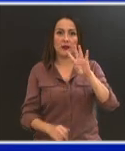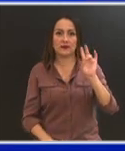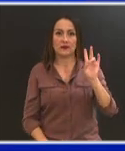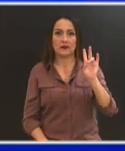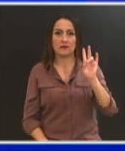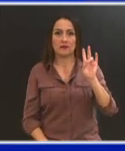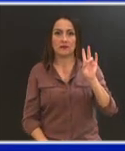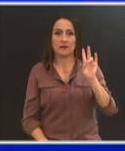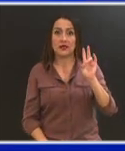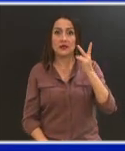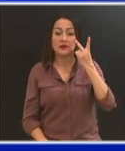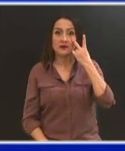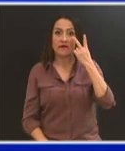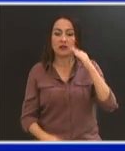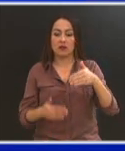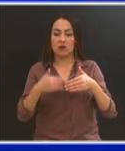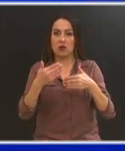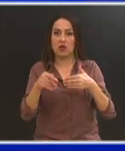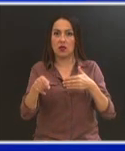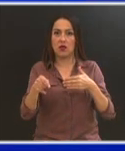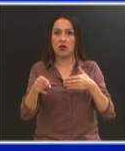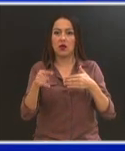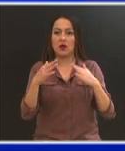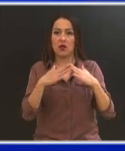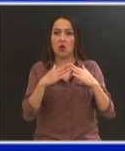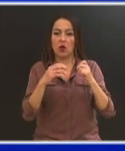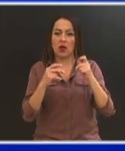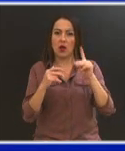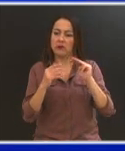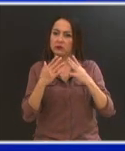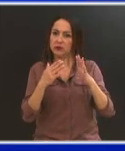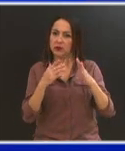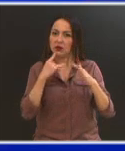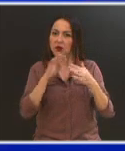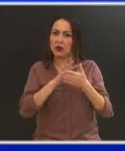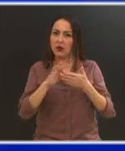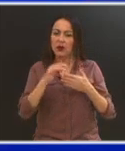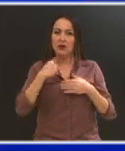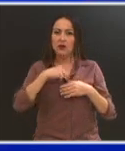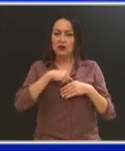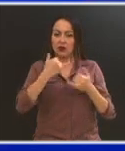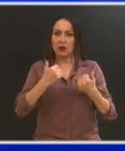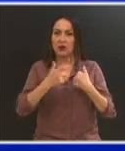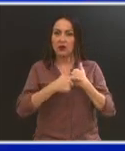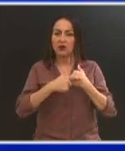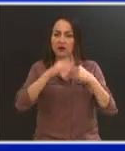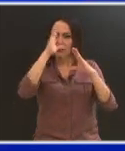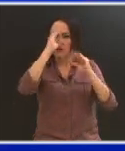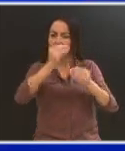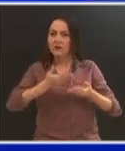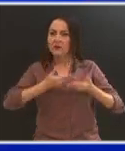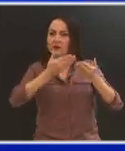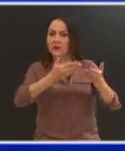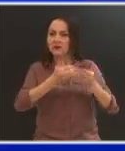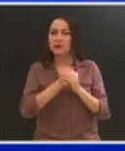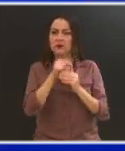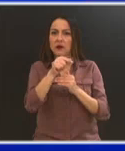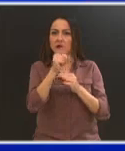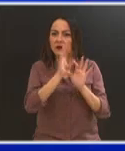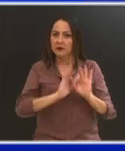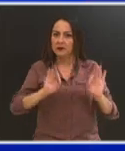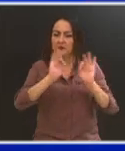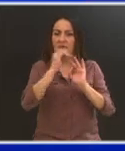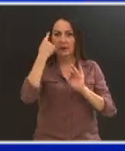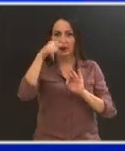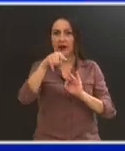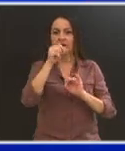precisamente lo que se visualiza después en esta vivienda, a un kilómetro aproximadamente de la escuela donde estamos en este momento llevando la información. Y eso es importante